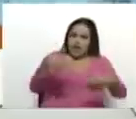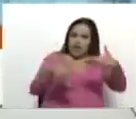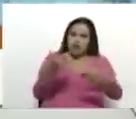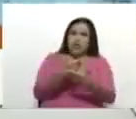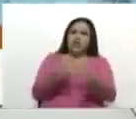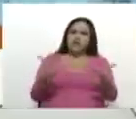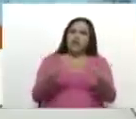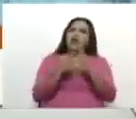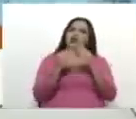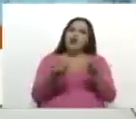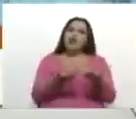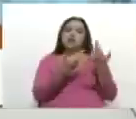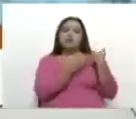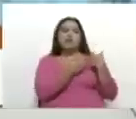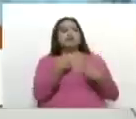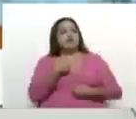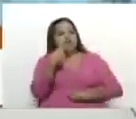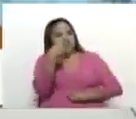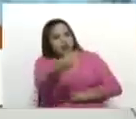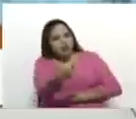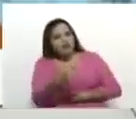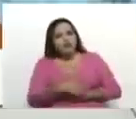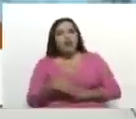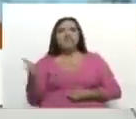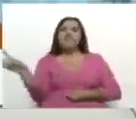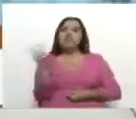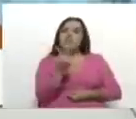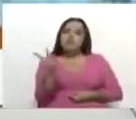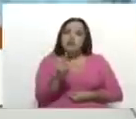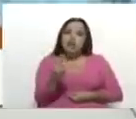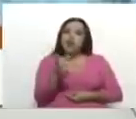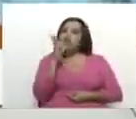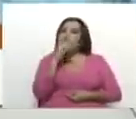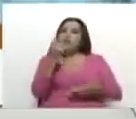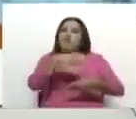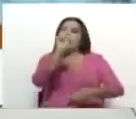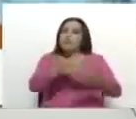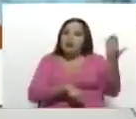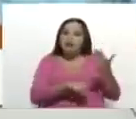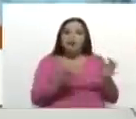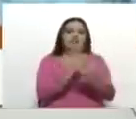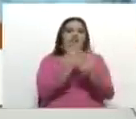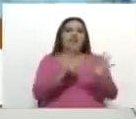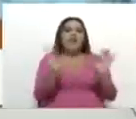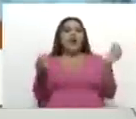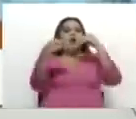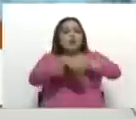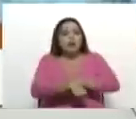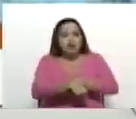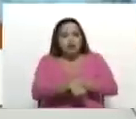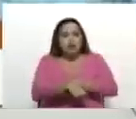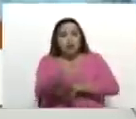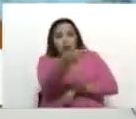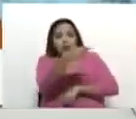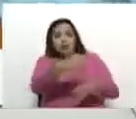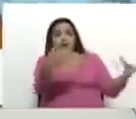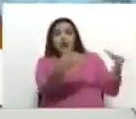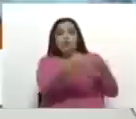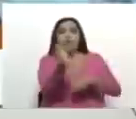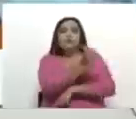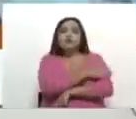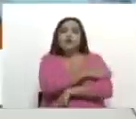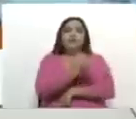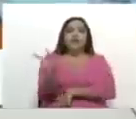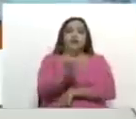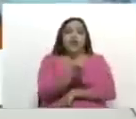con toda responsabilidad digo Venezuela no va a firmar ningún acuerdo con ese sector de la oposición